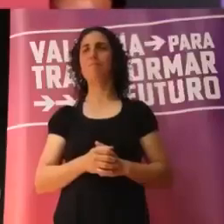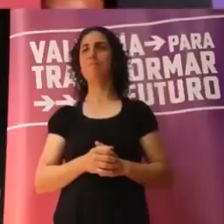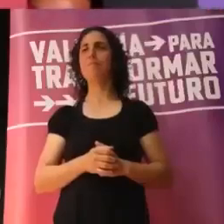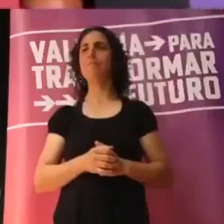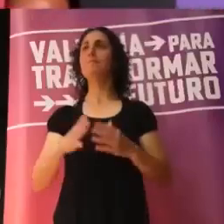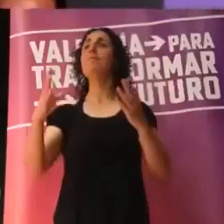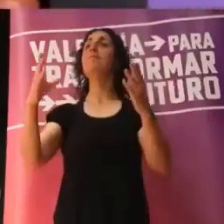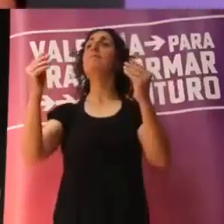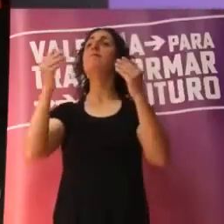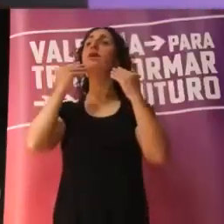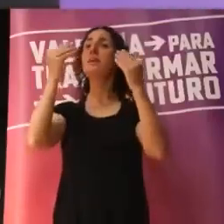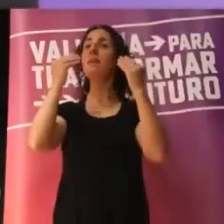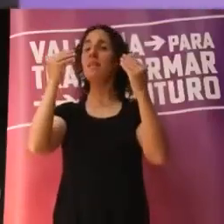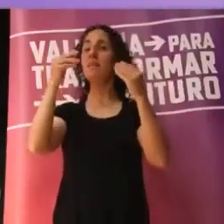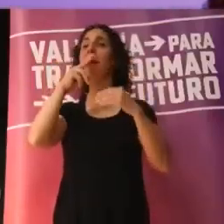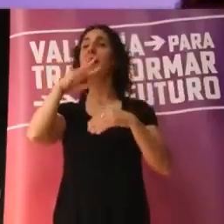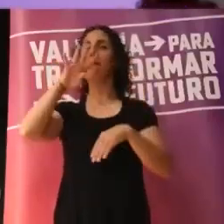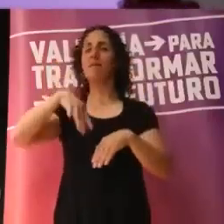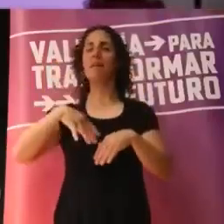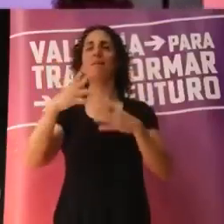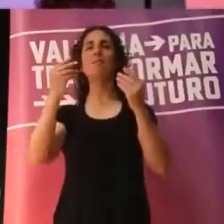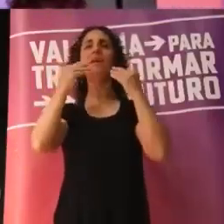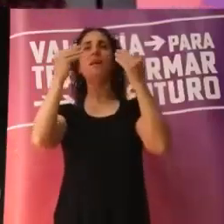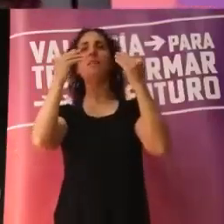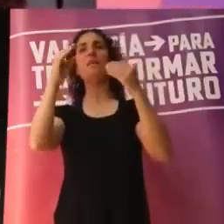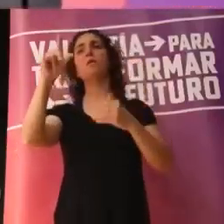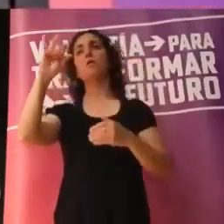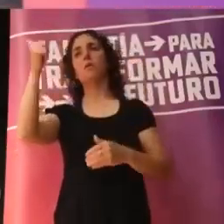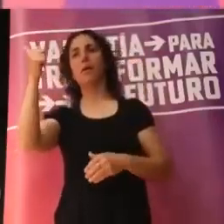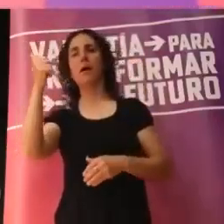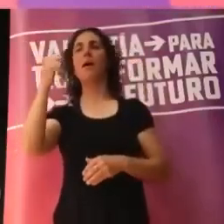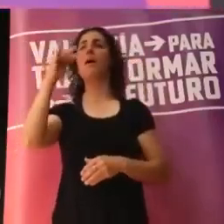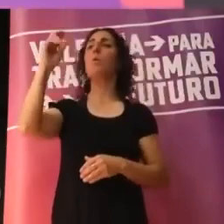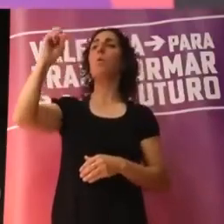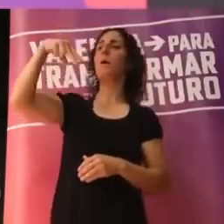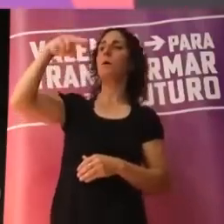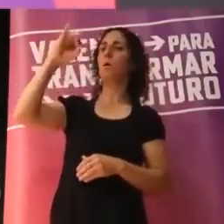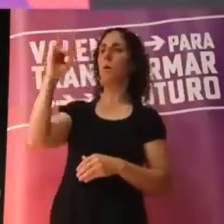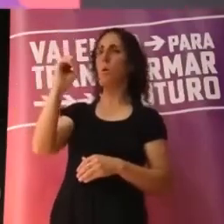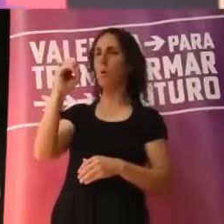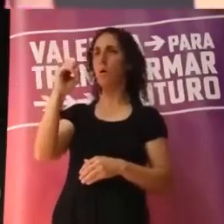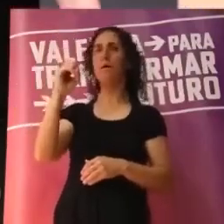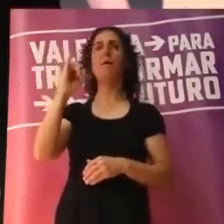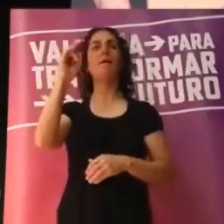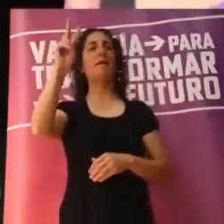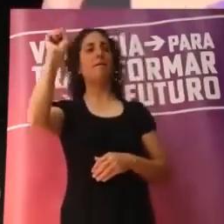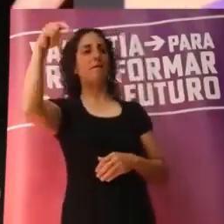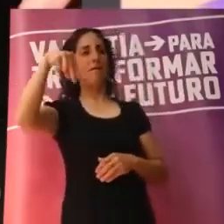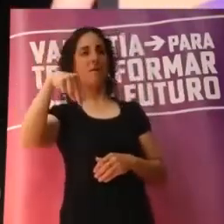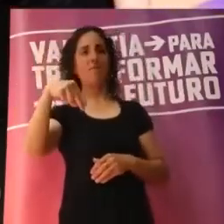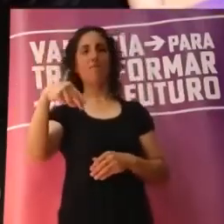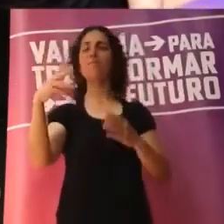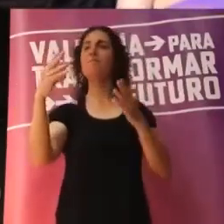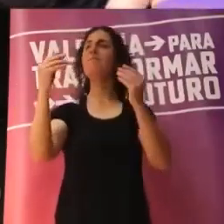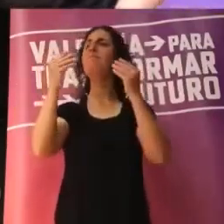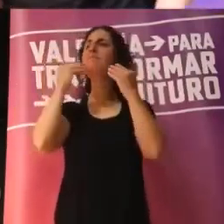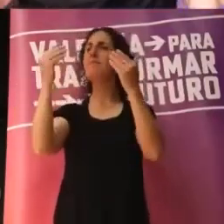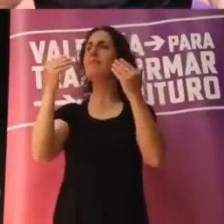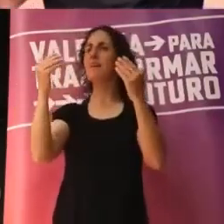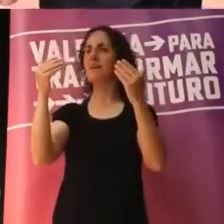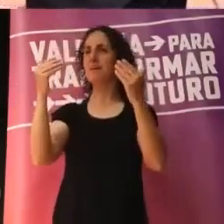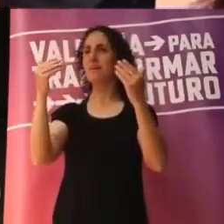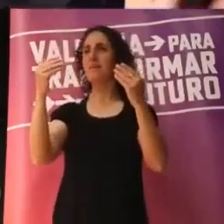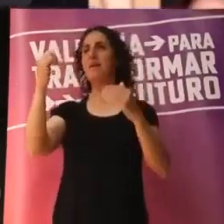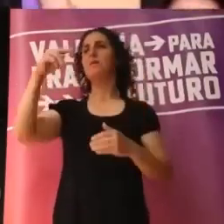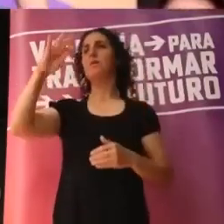Moltes gràcies, Lucía. Moltes gràcies, Juanjo. Moltes gràcies, Ivan. Moltes gràcies,